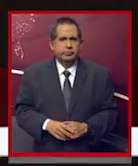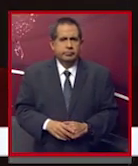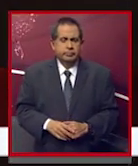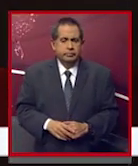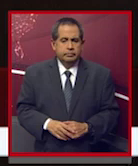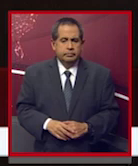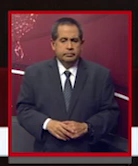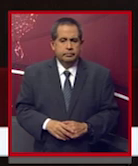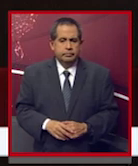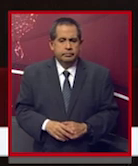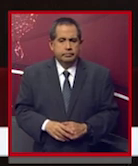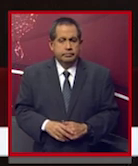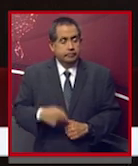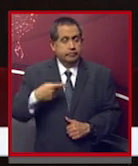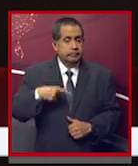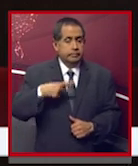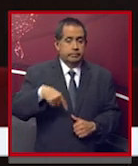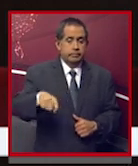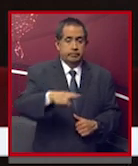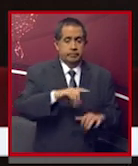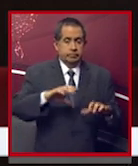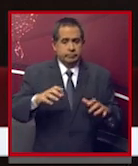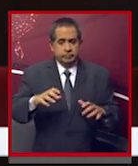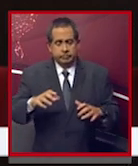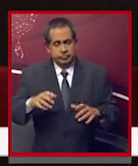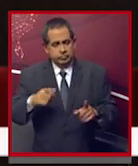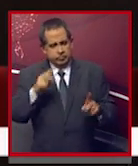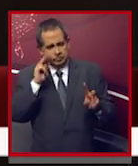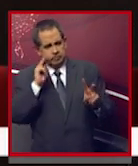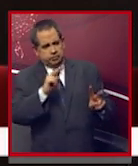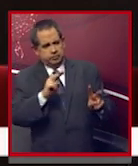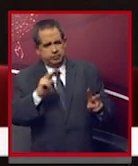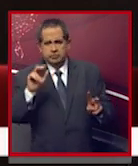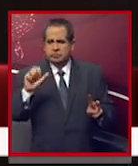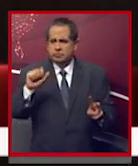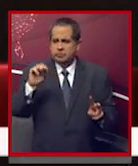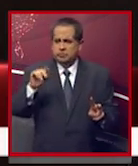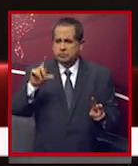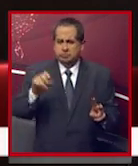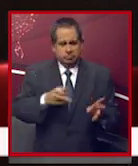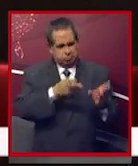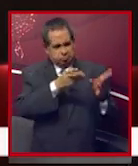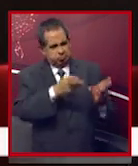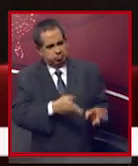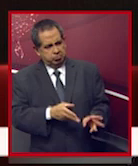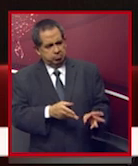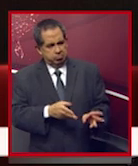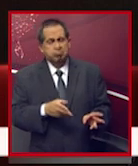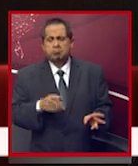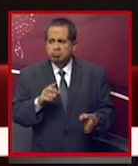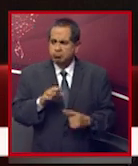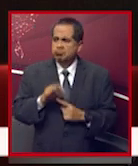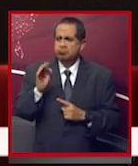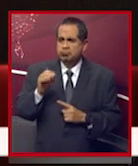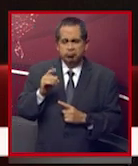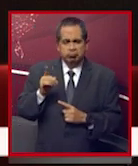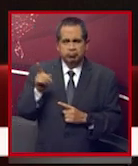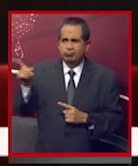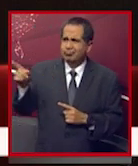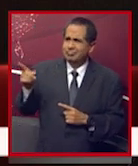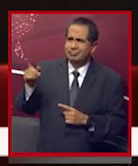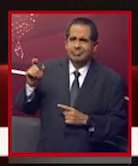Y que encontraron en la figura de Andrés Manuel López Obrador una opción para